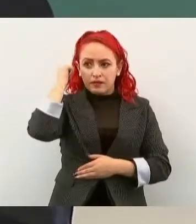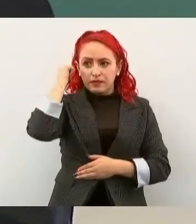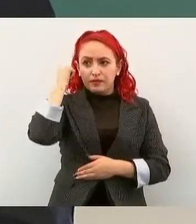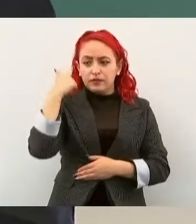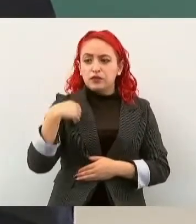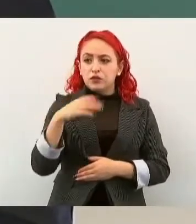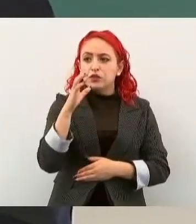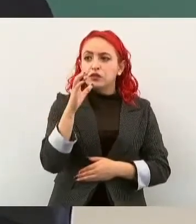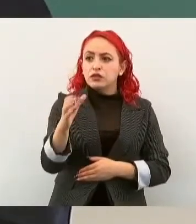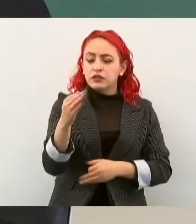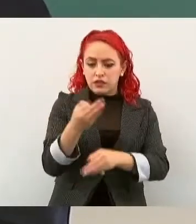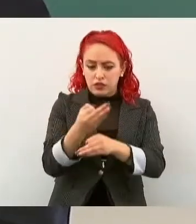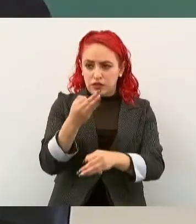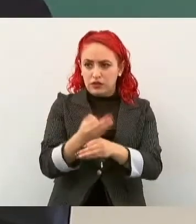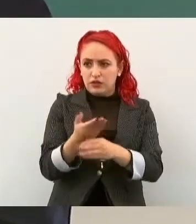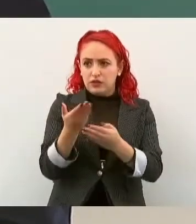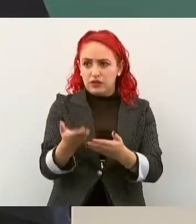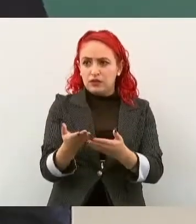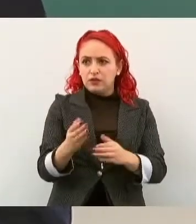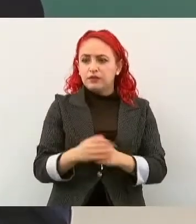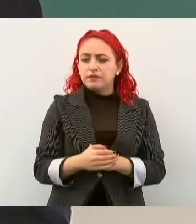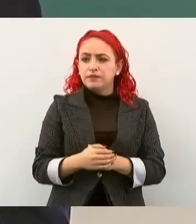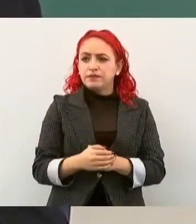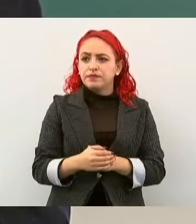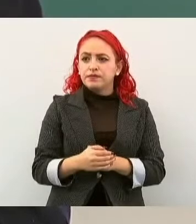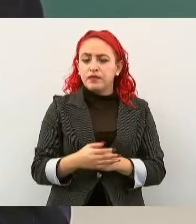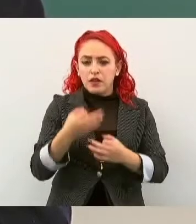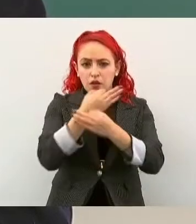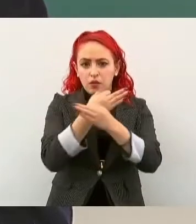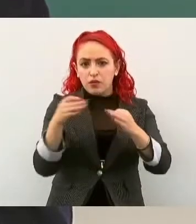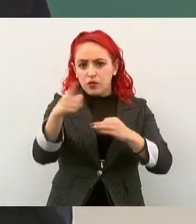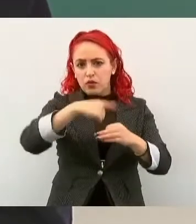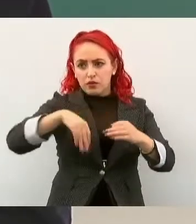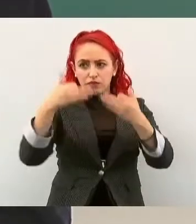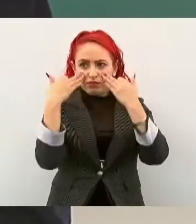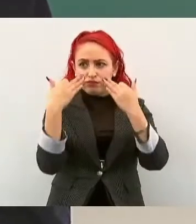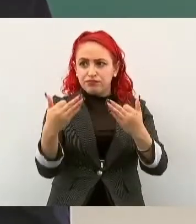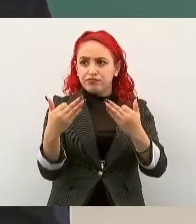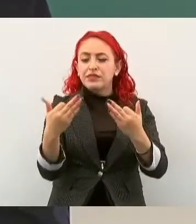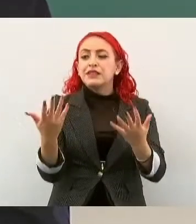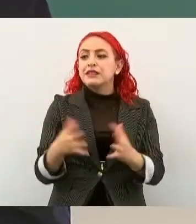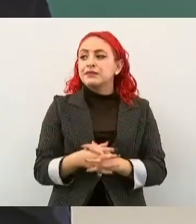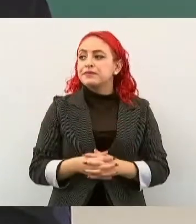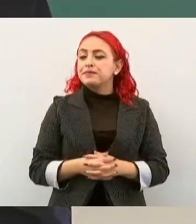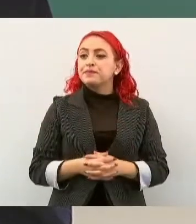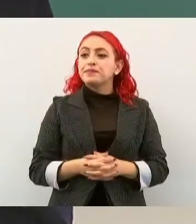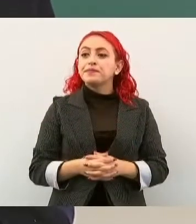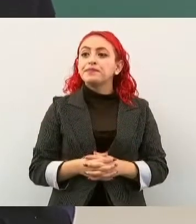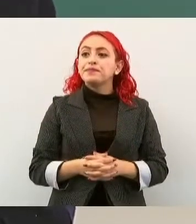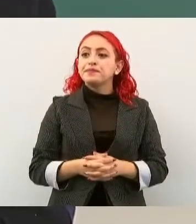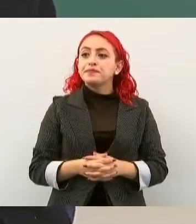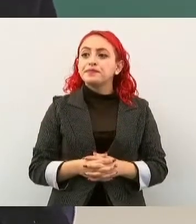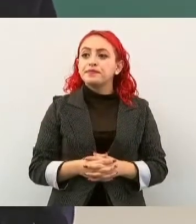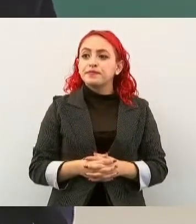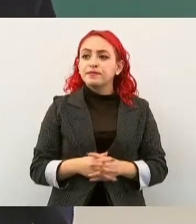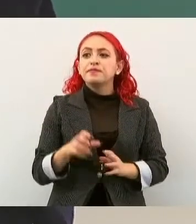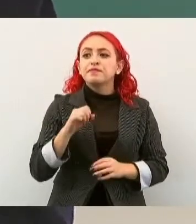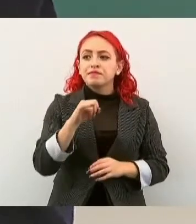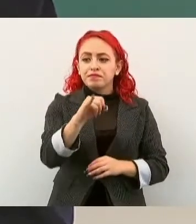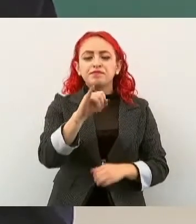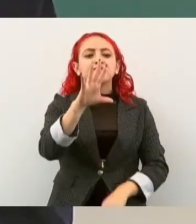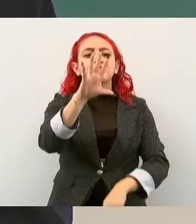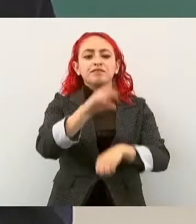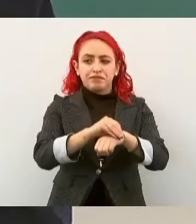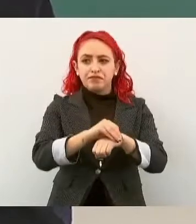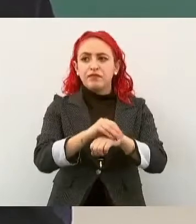a contestarlo aquí, voy a contestarle aquí públicamente, de que se dé la autorización